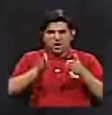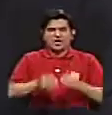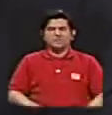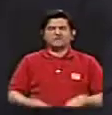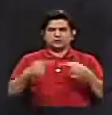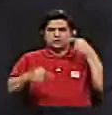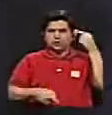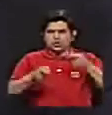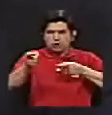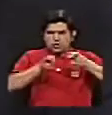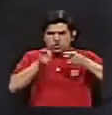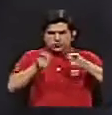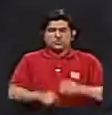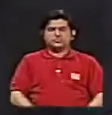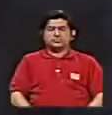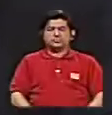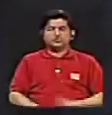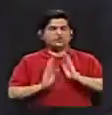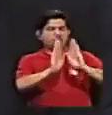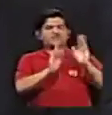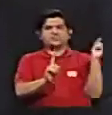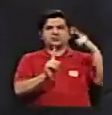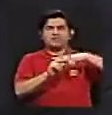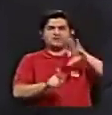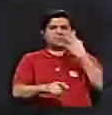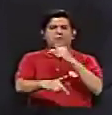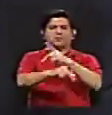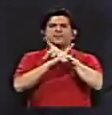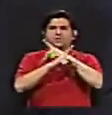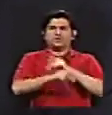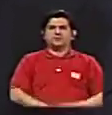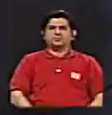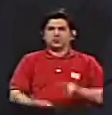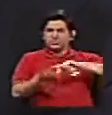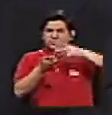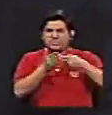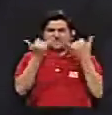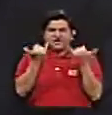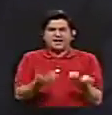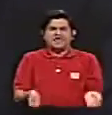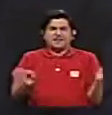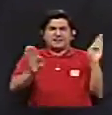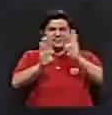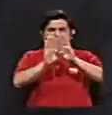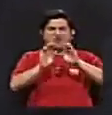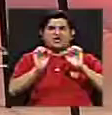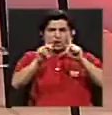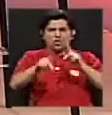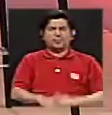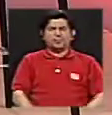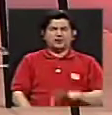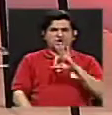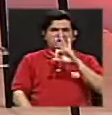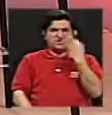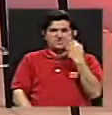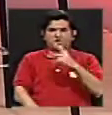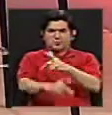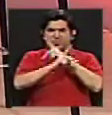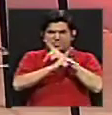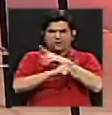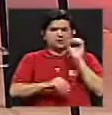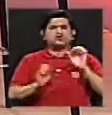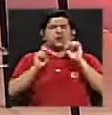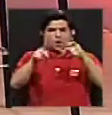contencioso donde rechazó la aplicación de alguna medida cautelar, sí, ¿implica ya que se cerró la puerta de las medidas cautelares o todavía